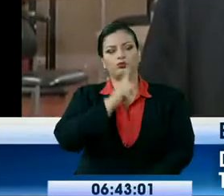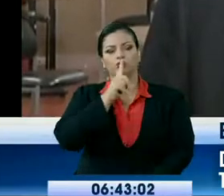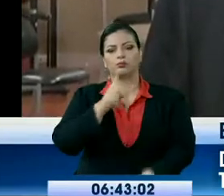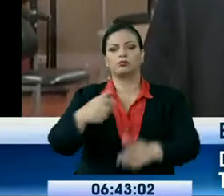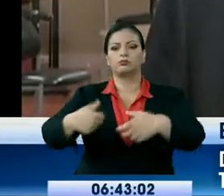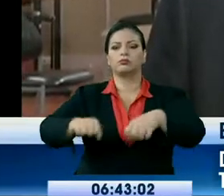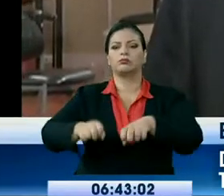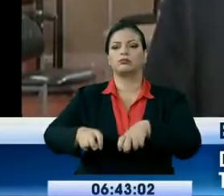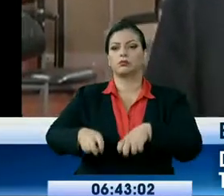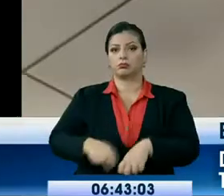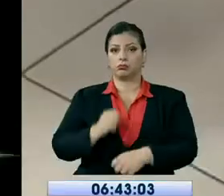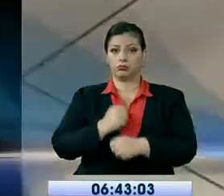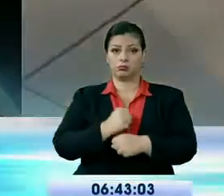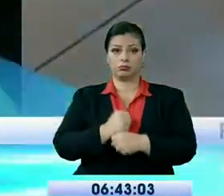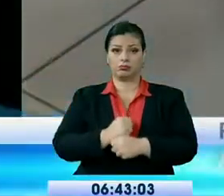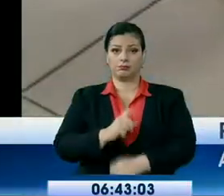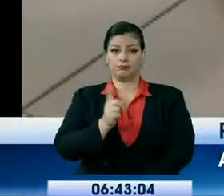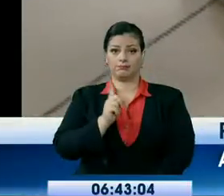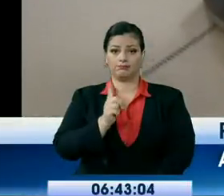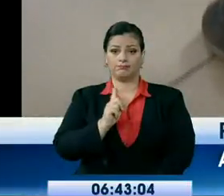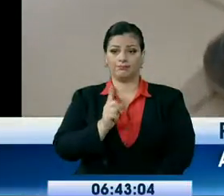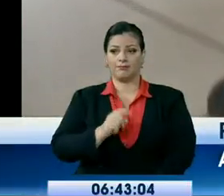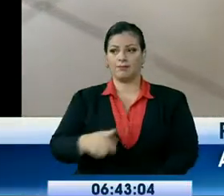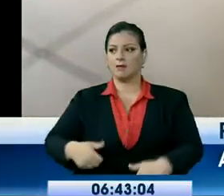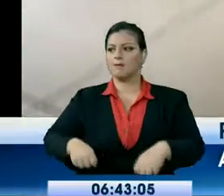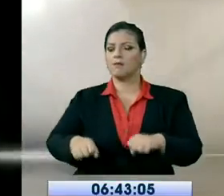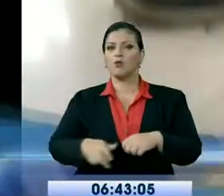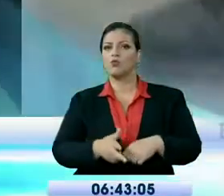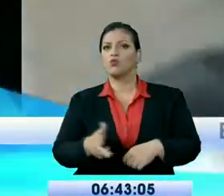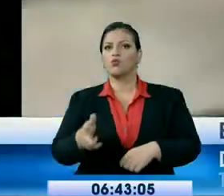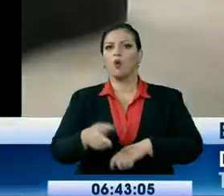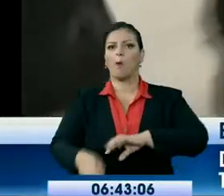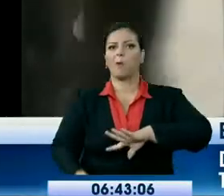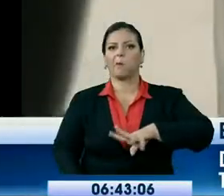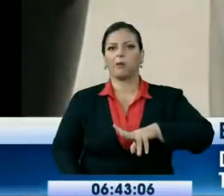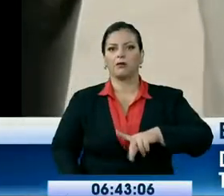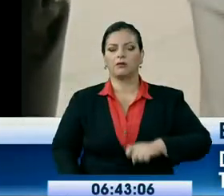de como robo. Informó Jorge Salazar.